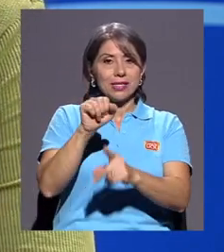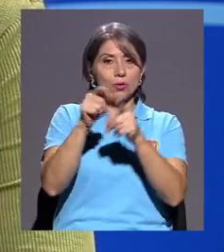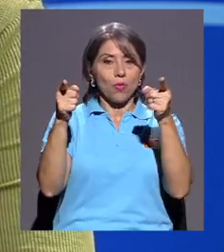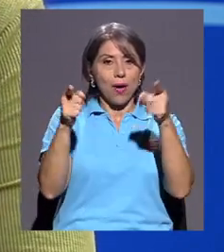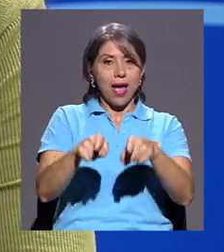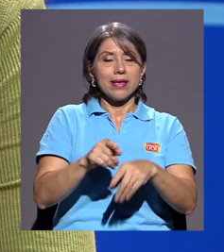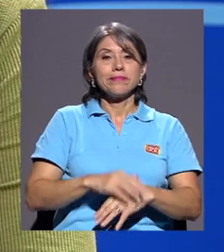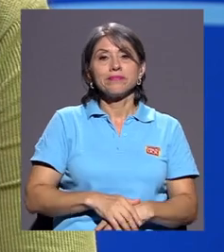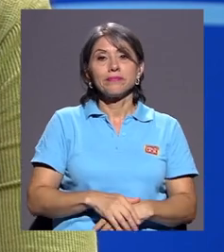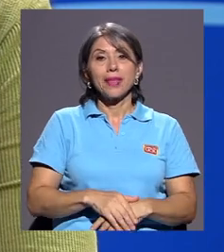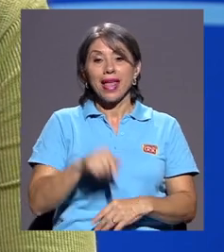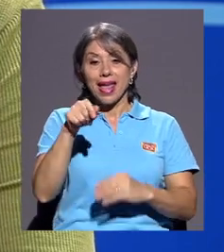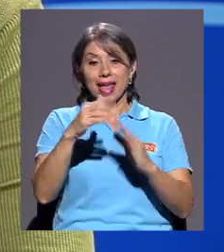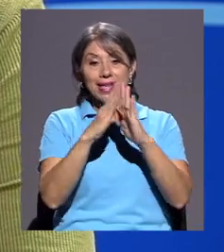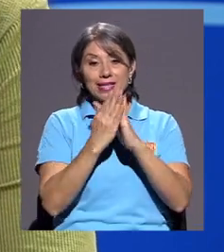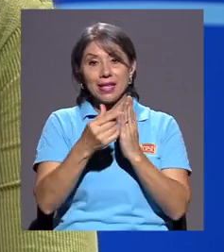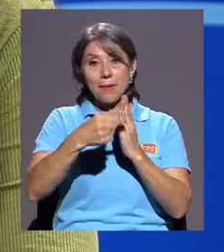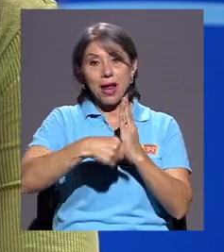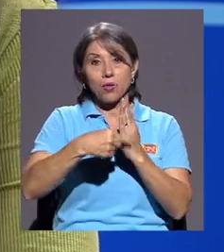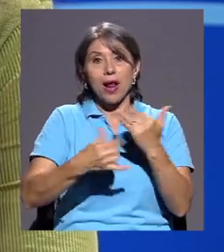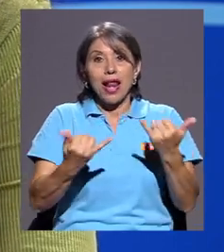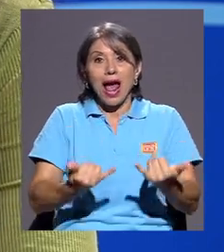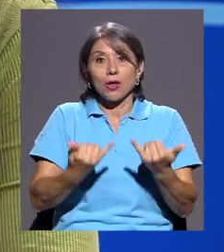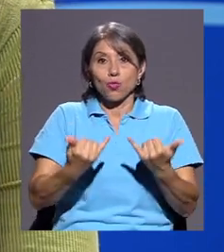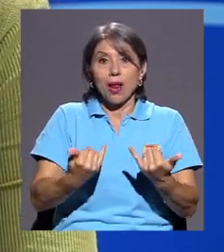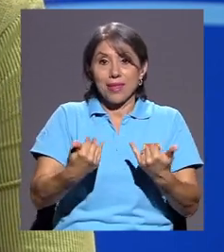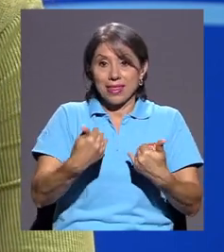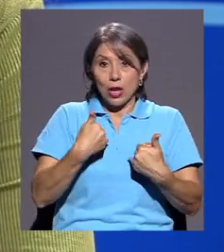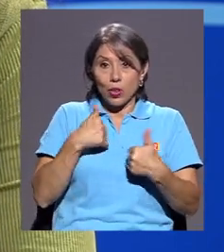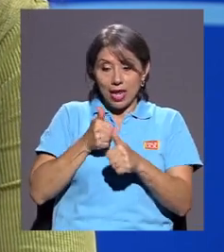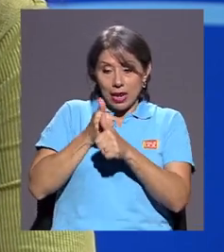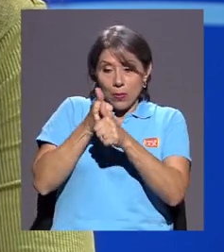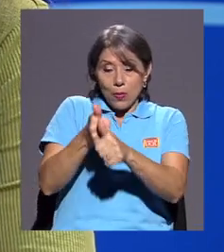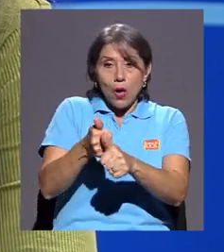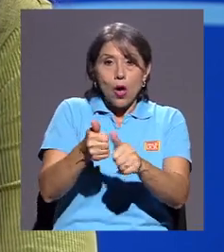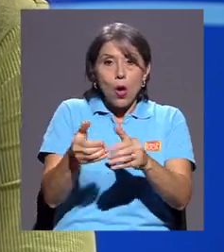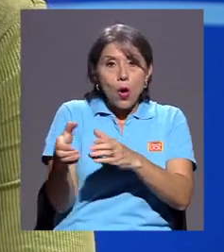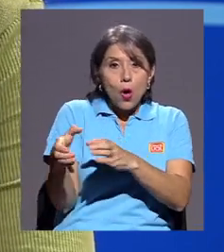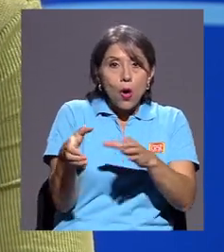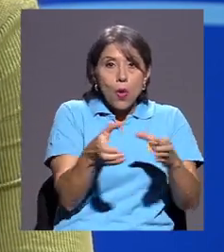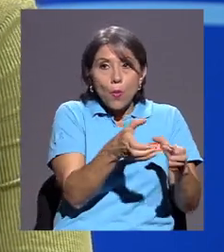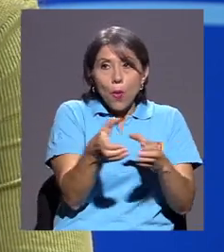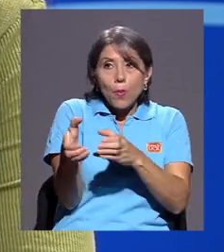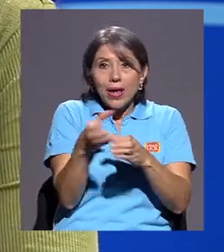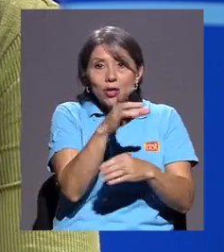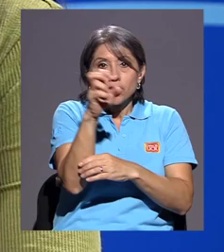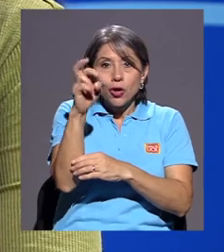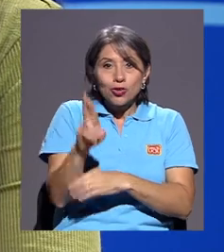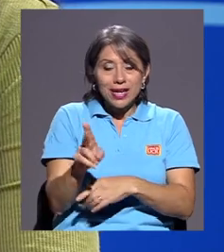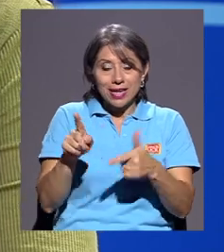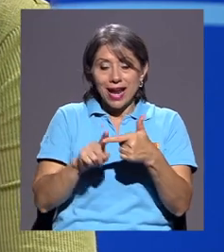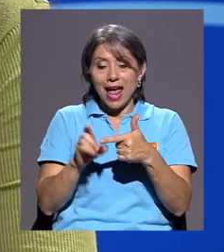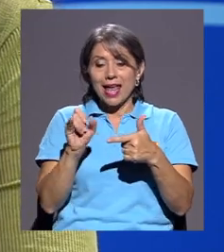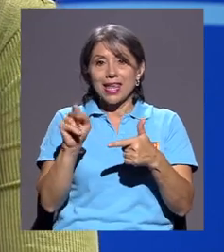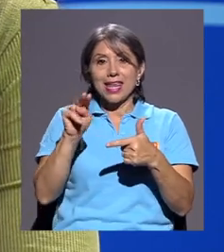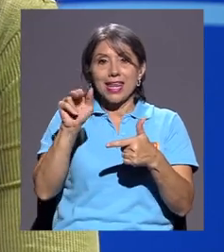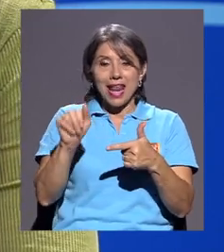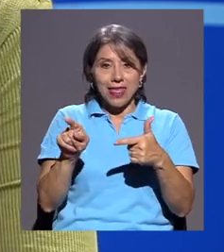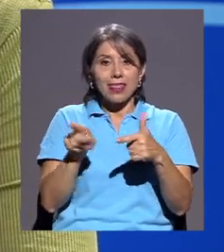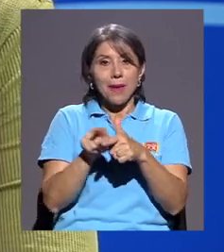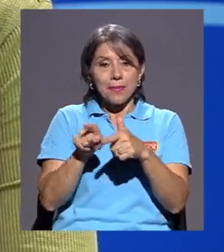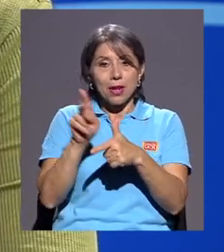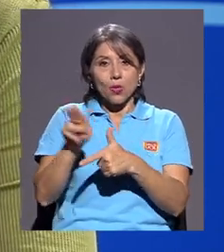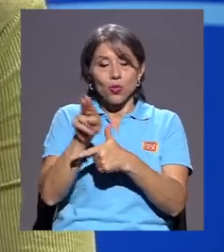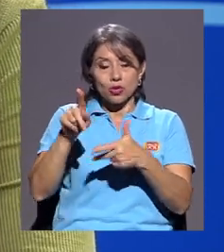como esta. Al punto de que este manual lo maneja actualmente Bomberos de Costa Rica, el INE en sus formaciones y